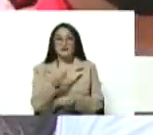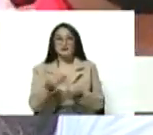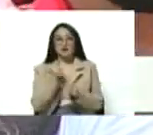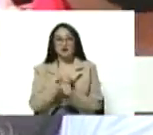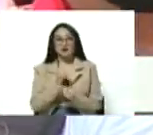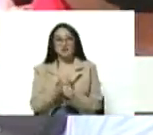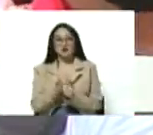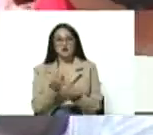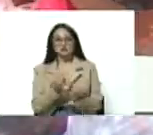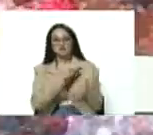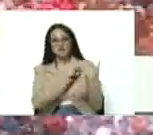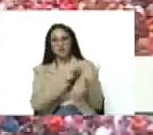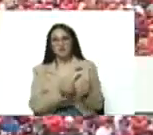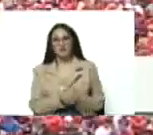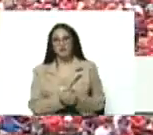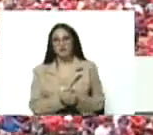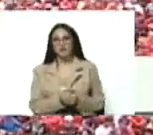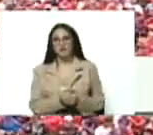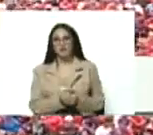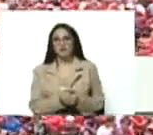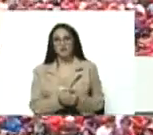trabajo que nos corresponde. Ahora,